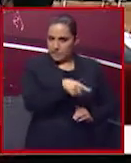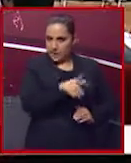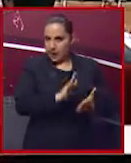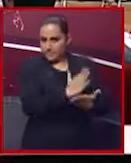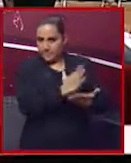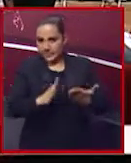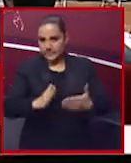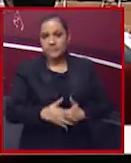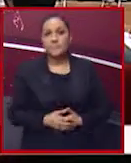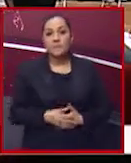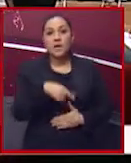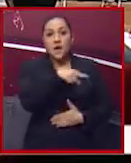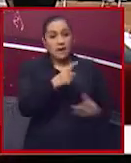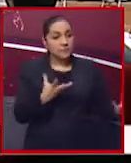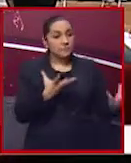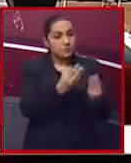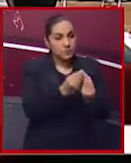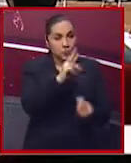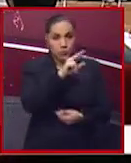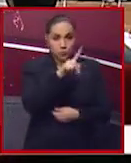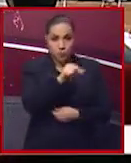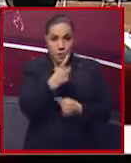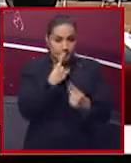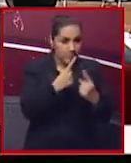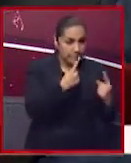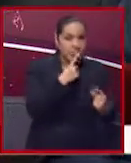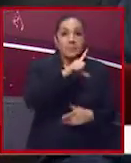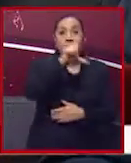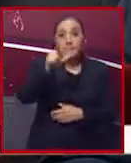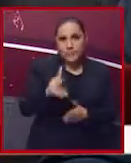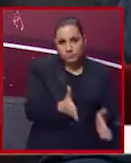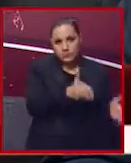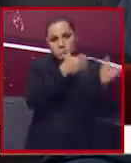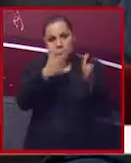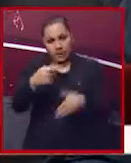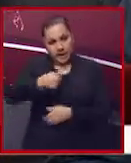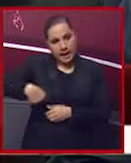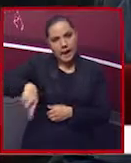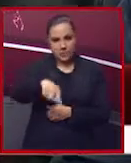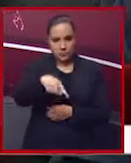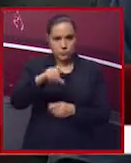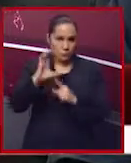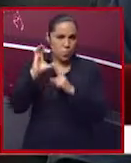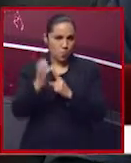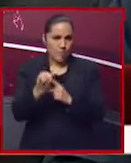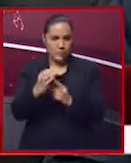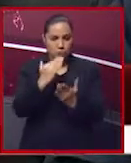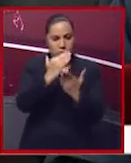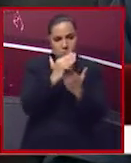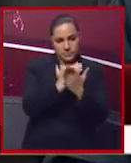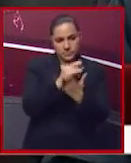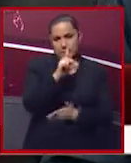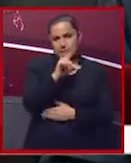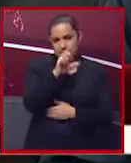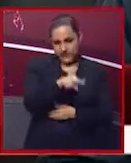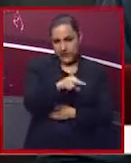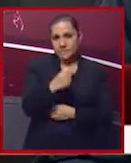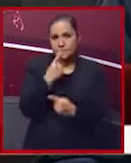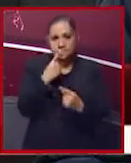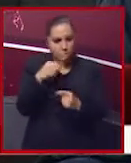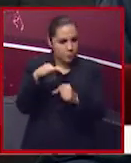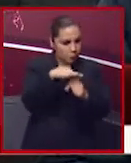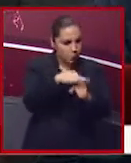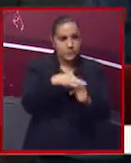Y luego de la reunión con Carlos Ursúa se procedió al análisis y votación del dictamen al interior de la comisión para proponer a la Jucopo